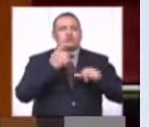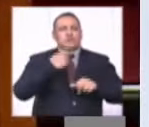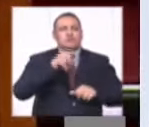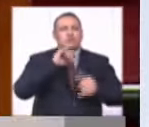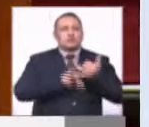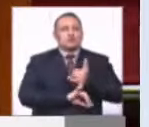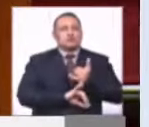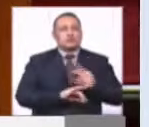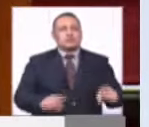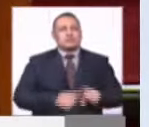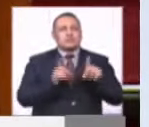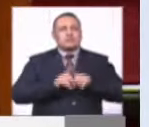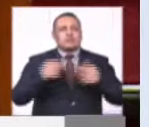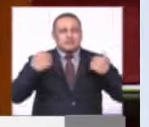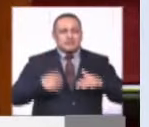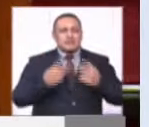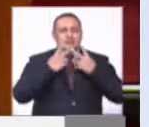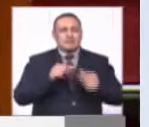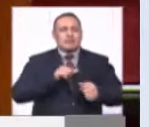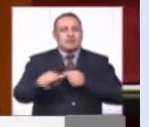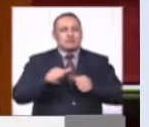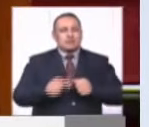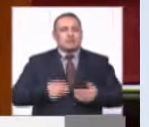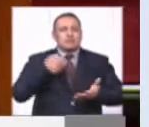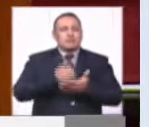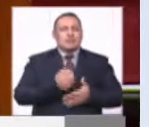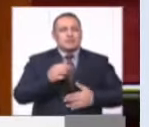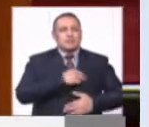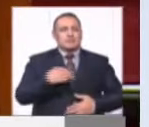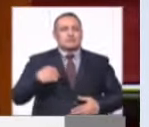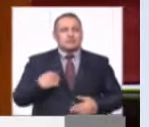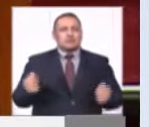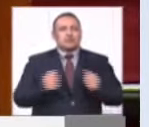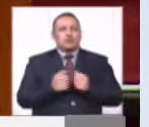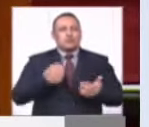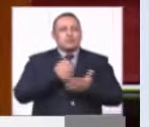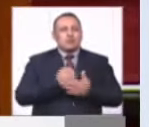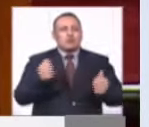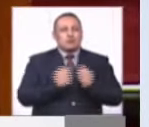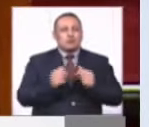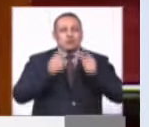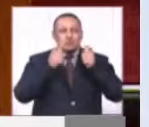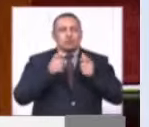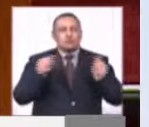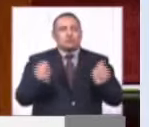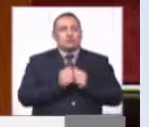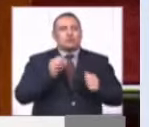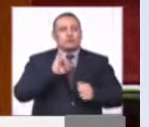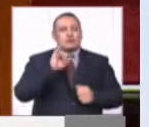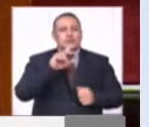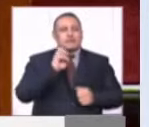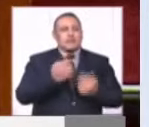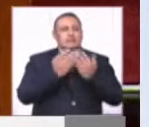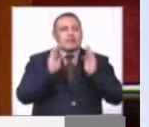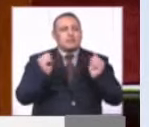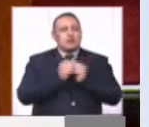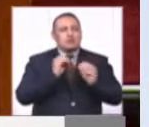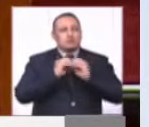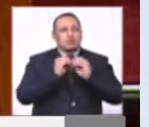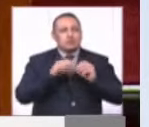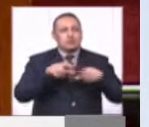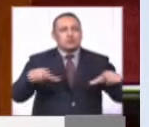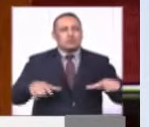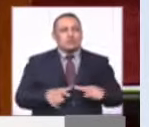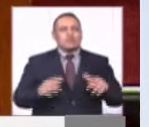millones de soles que ya habría gastado el MTC en el pago de la supervisión y la liberación y saneamiento de